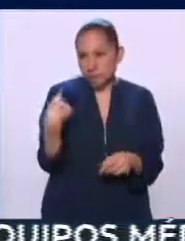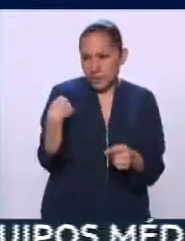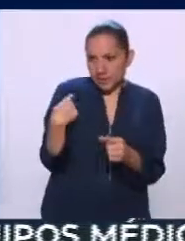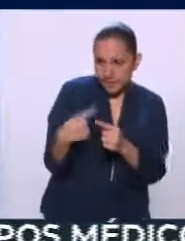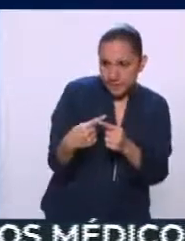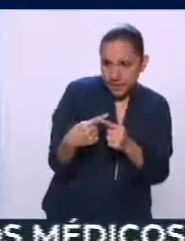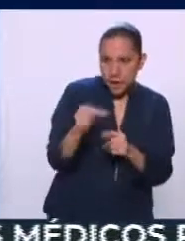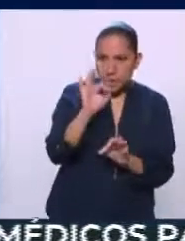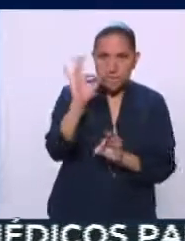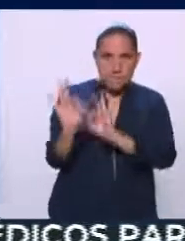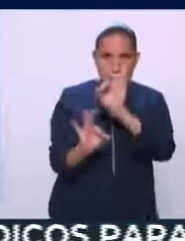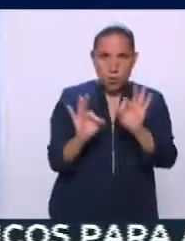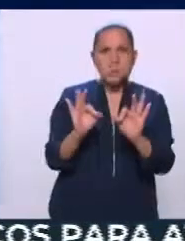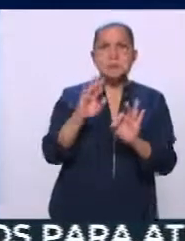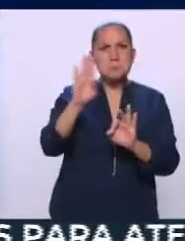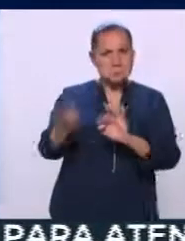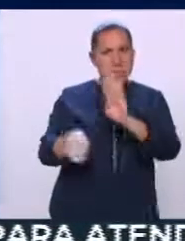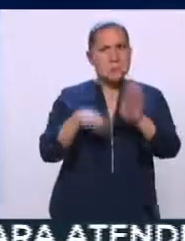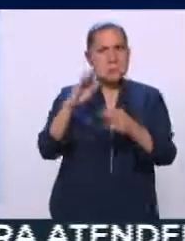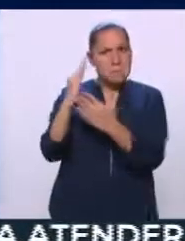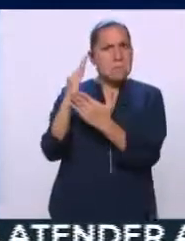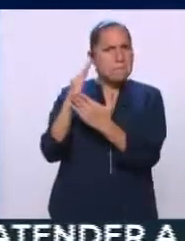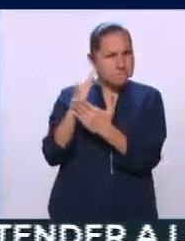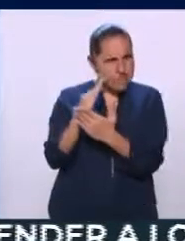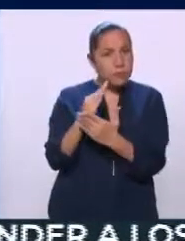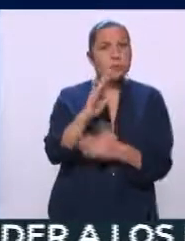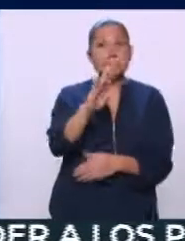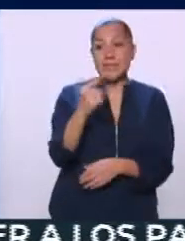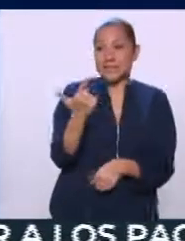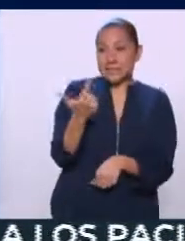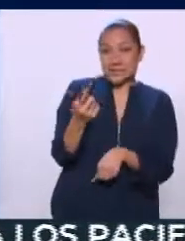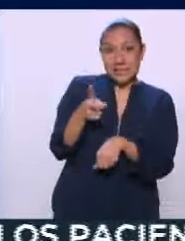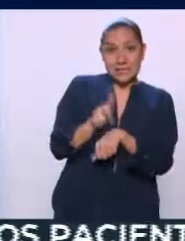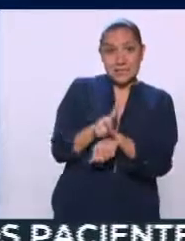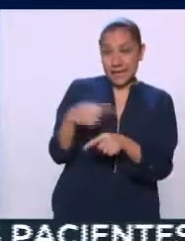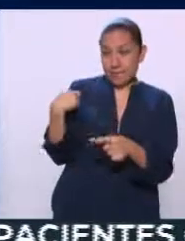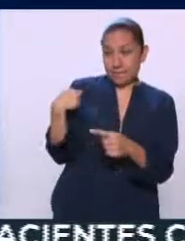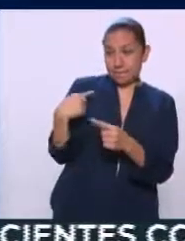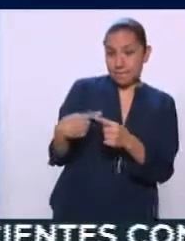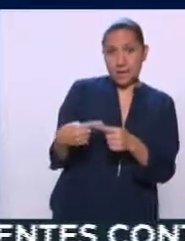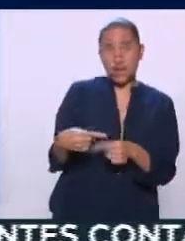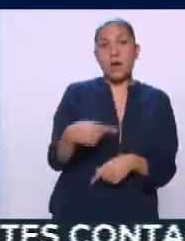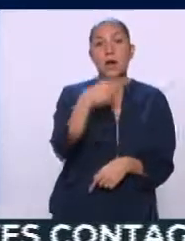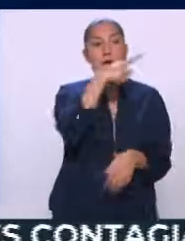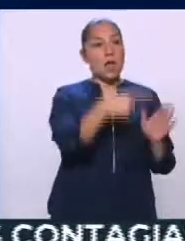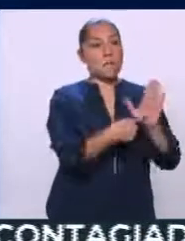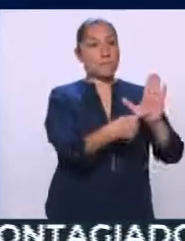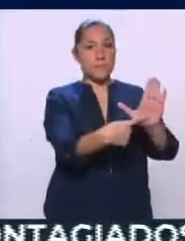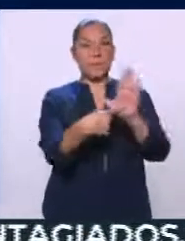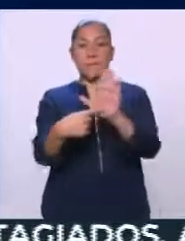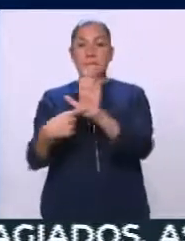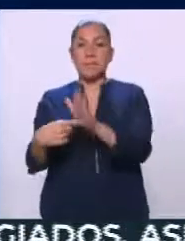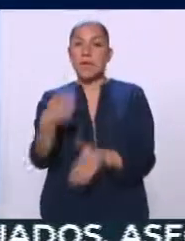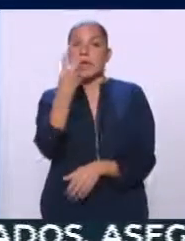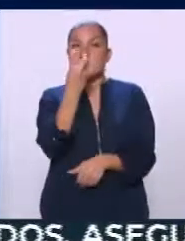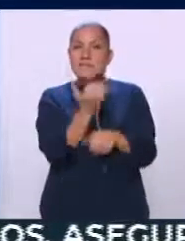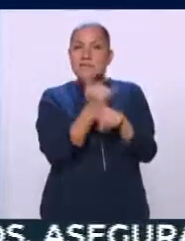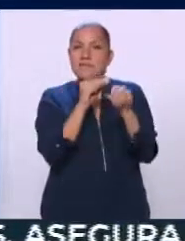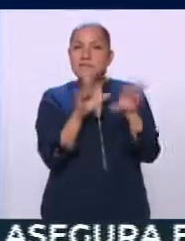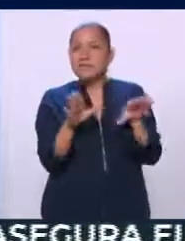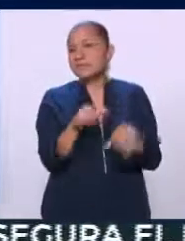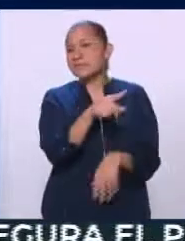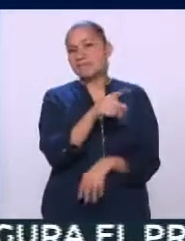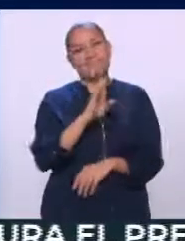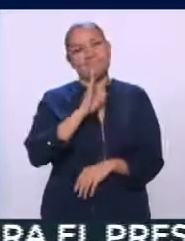tendencia hacia la baja, pero aún considerando los últimos 7 días, es una manera tramposa de presentar la información, porque solamente están presentando a